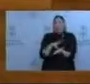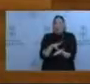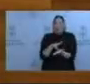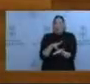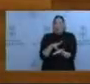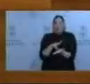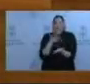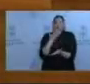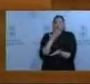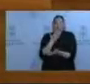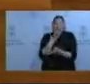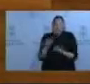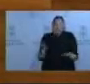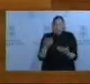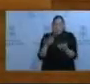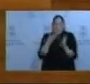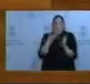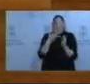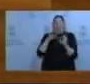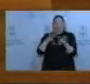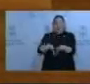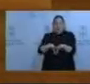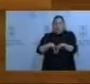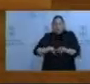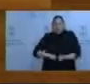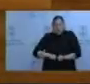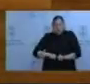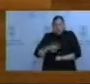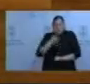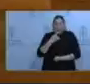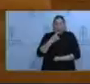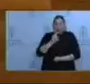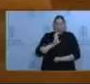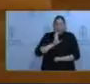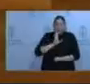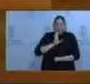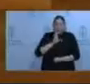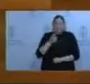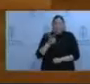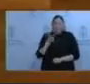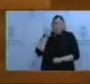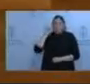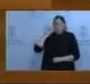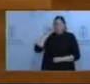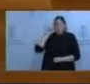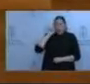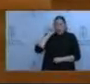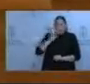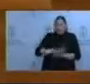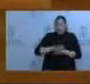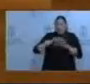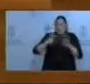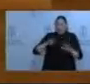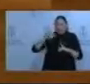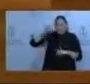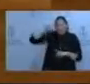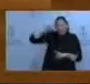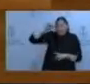les pongo el ejemplo de las expropiaciones que ponía hace un momento. Es decir, no conocemos, sin duda alguna, cuáles son los